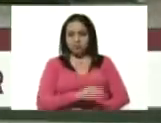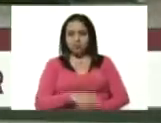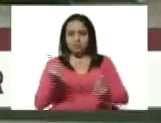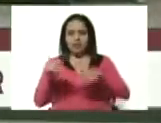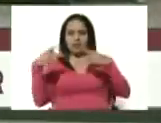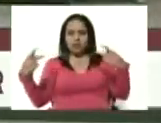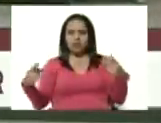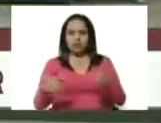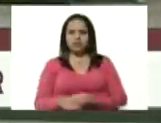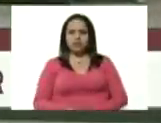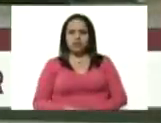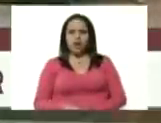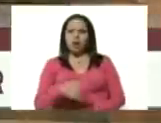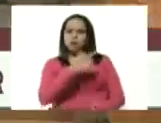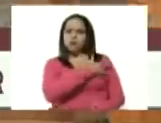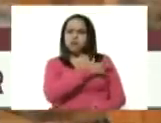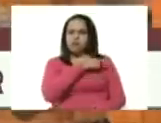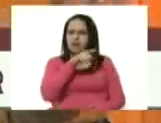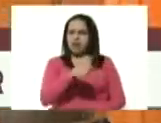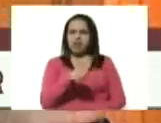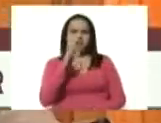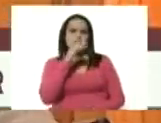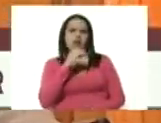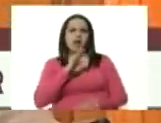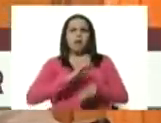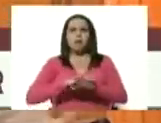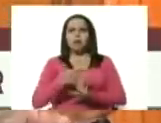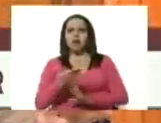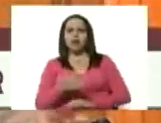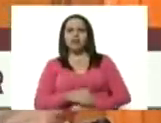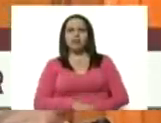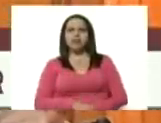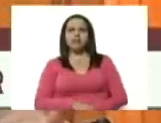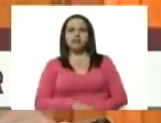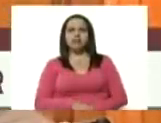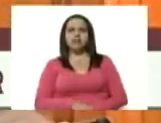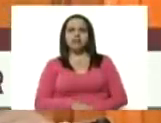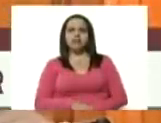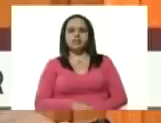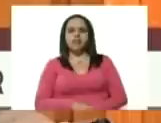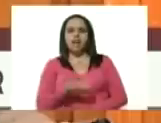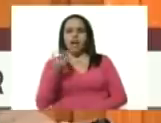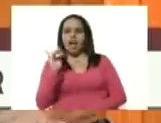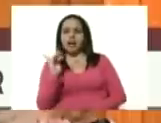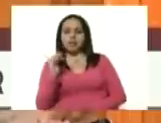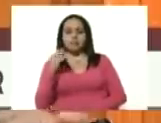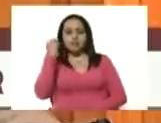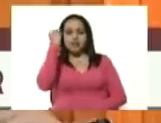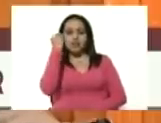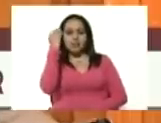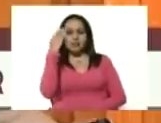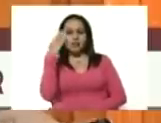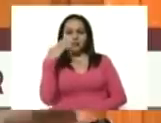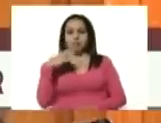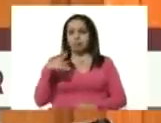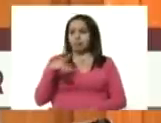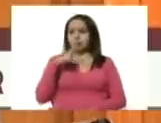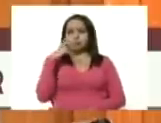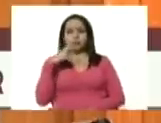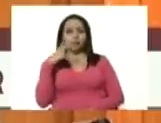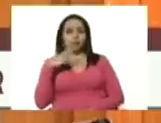las universitarias que estaban allí no estaban por las razones superficiales que quisieron